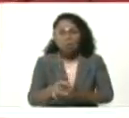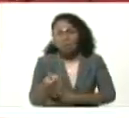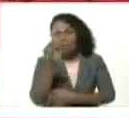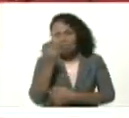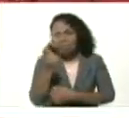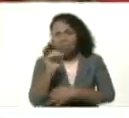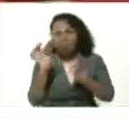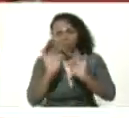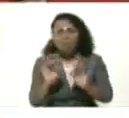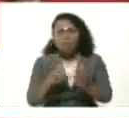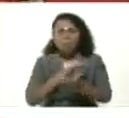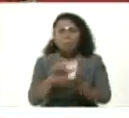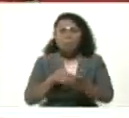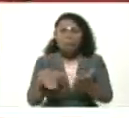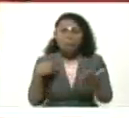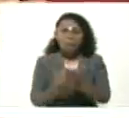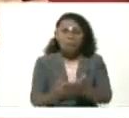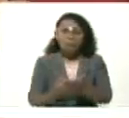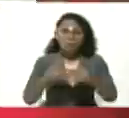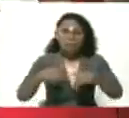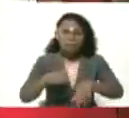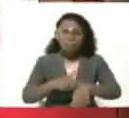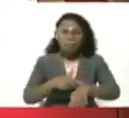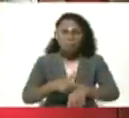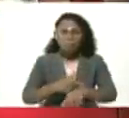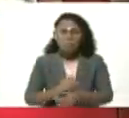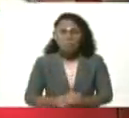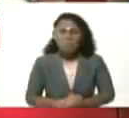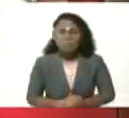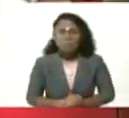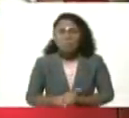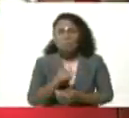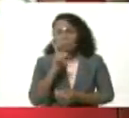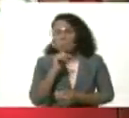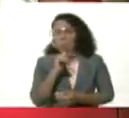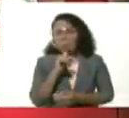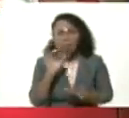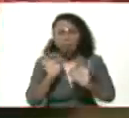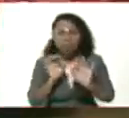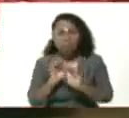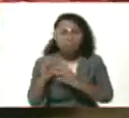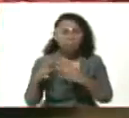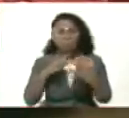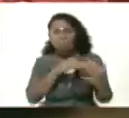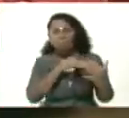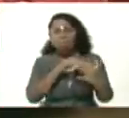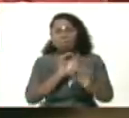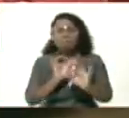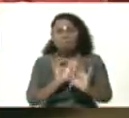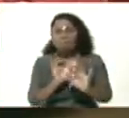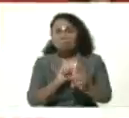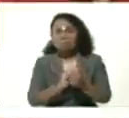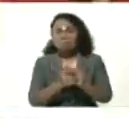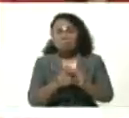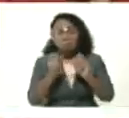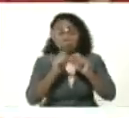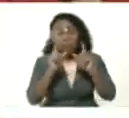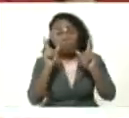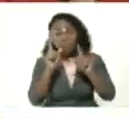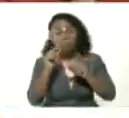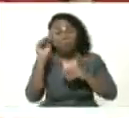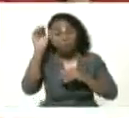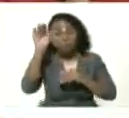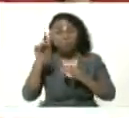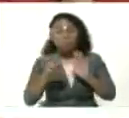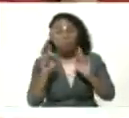tipo de problema hasta este momento. No hay inconvenientes de ningún tipo, al contrario, expectativas, muchas